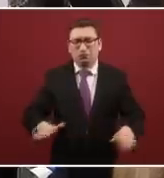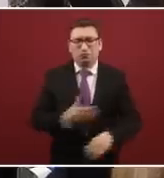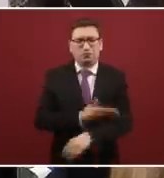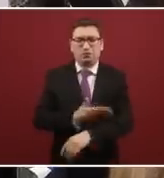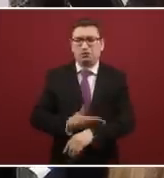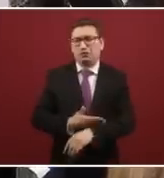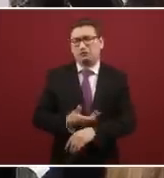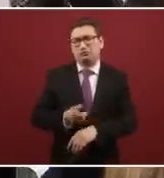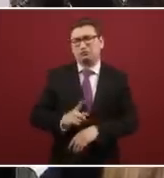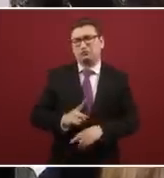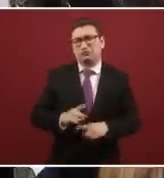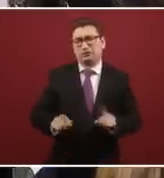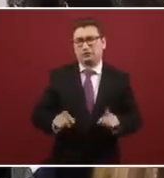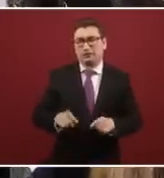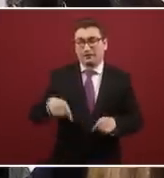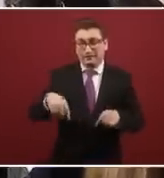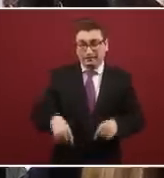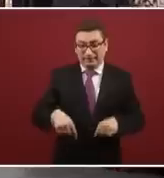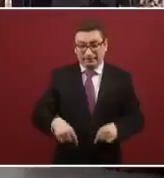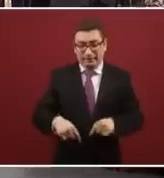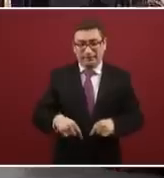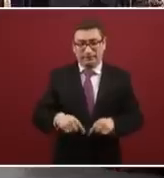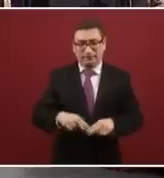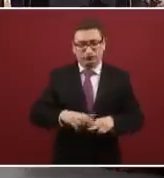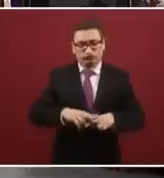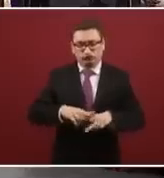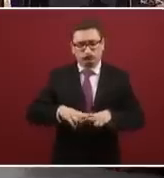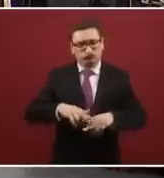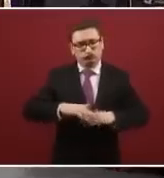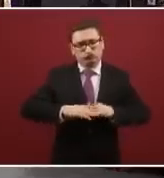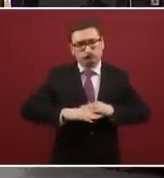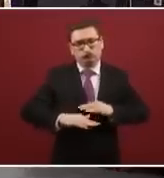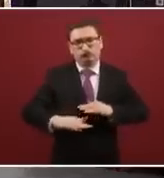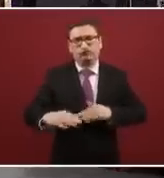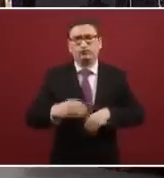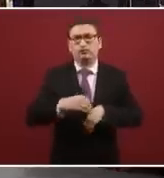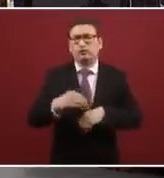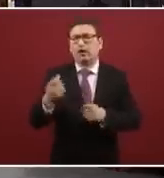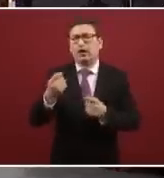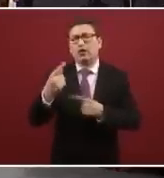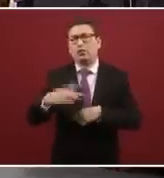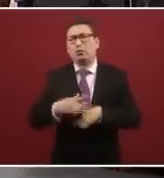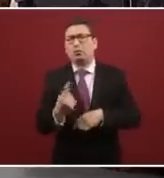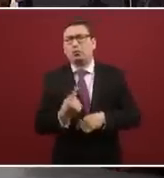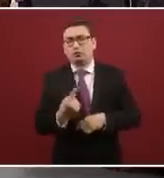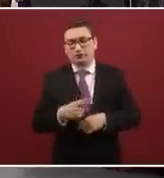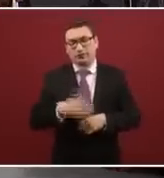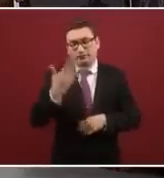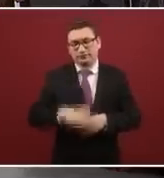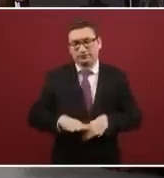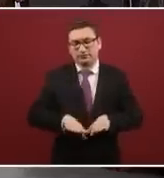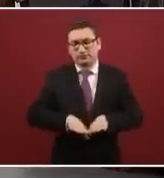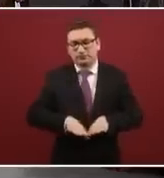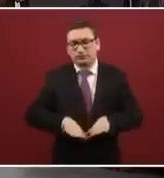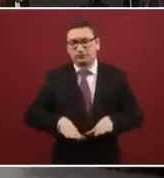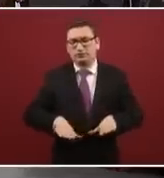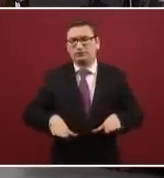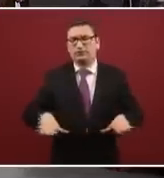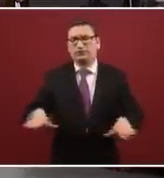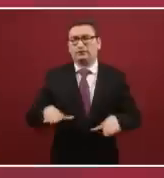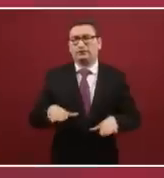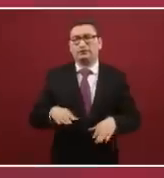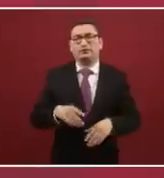donde estamos, se puso esta alfombra, se hizo hasta un cuestionamiento, porque el piso, ¿sí?, se tenía